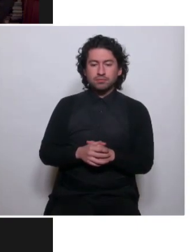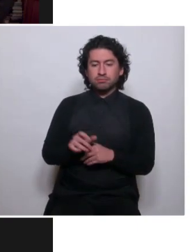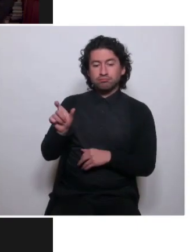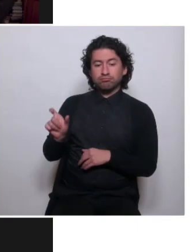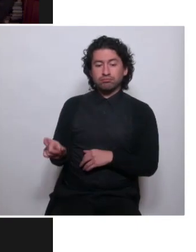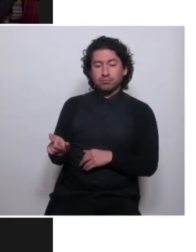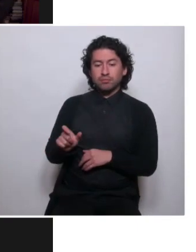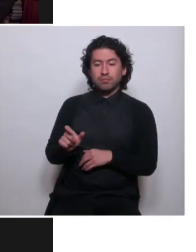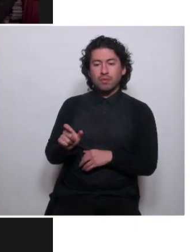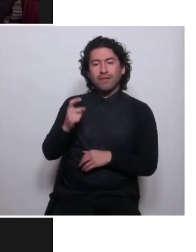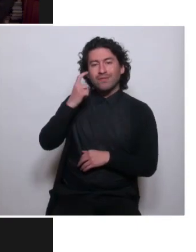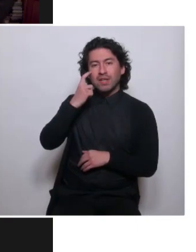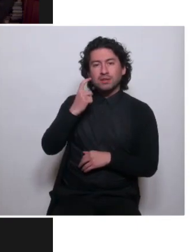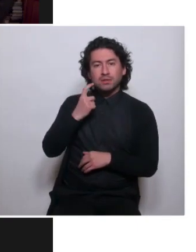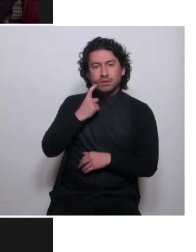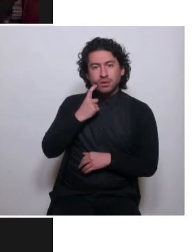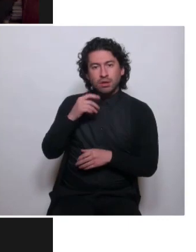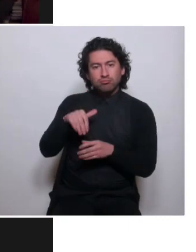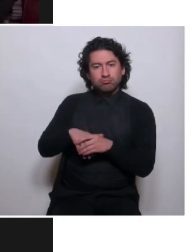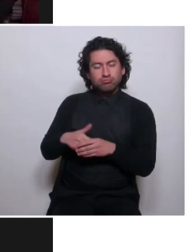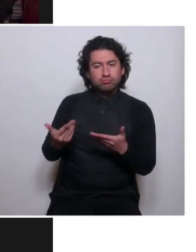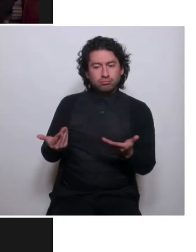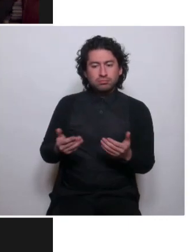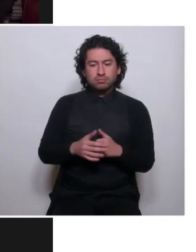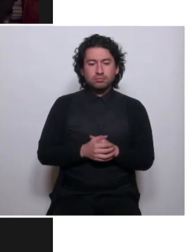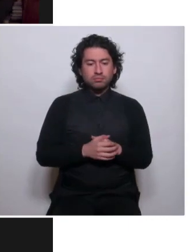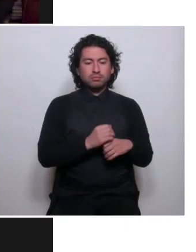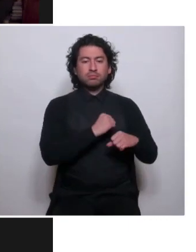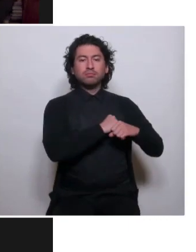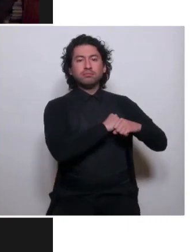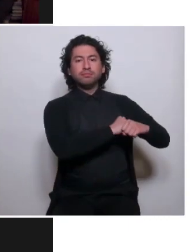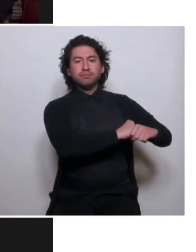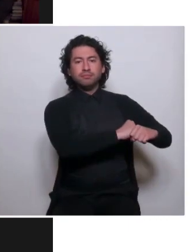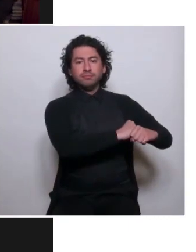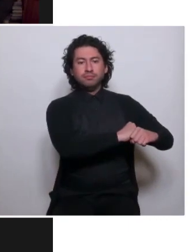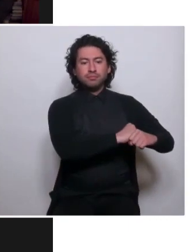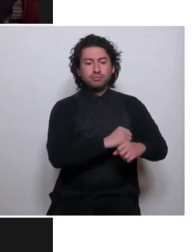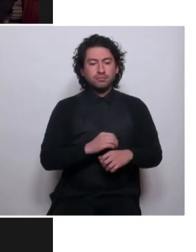Convencional Francisca Linconao, ¿cómo vota? En contra.